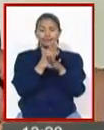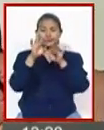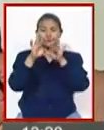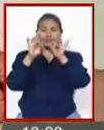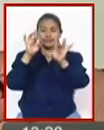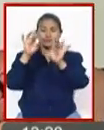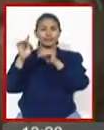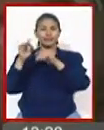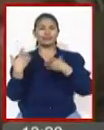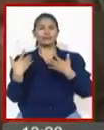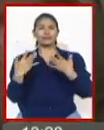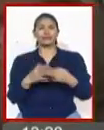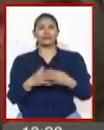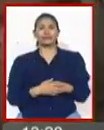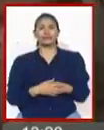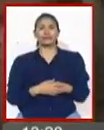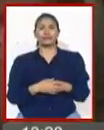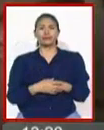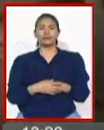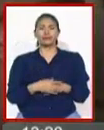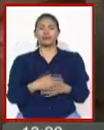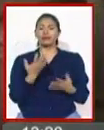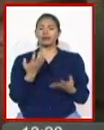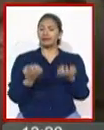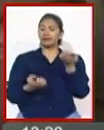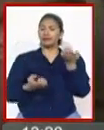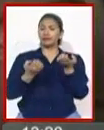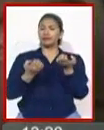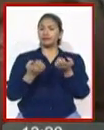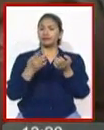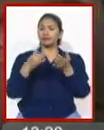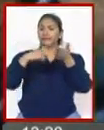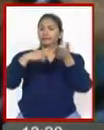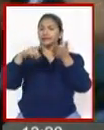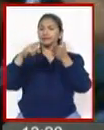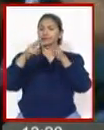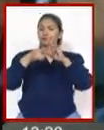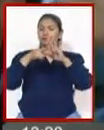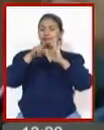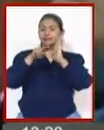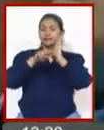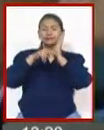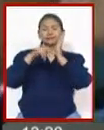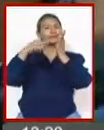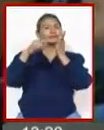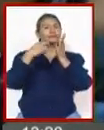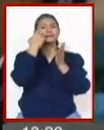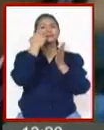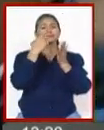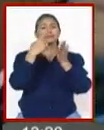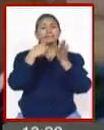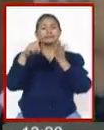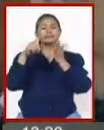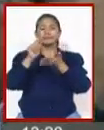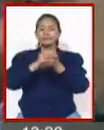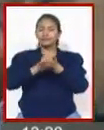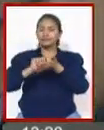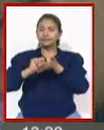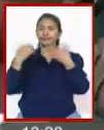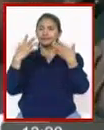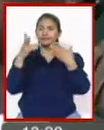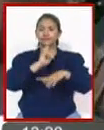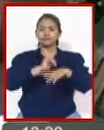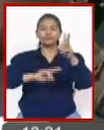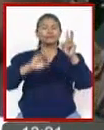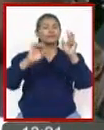preselección en los cuales se ha evaluado nuestros méritos con un puntaje respectivo. Hemos dado pruebas orales, escritas. El pueblo ha tenido